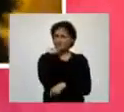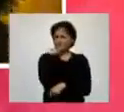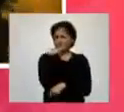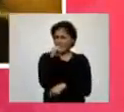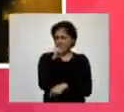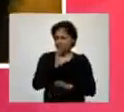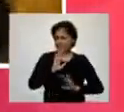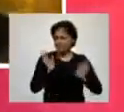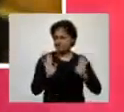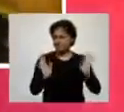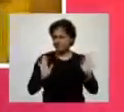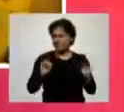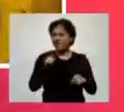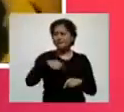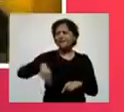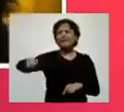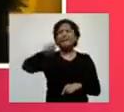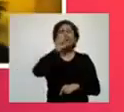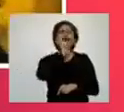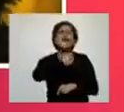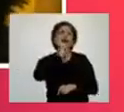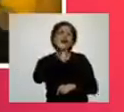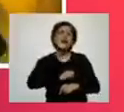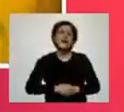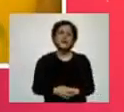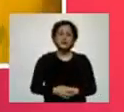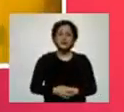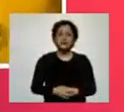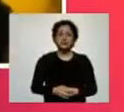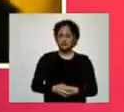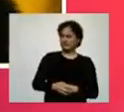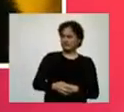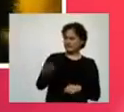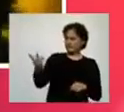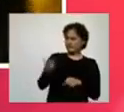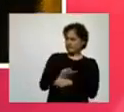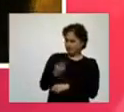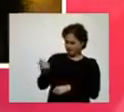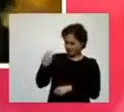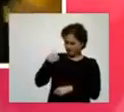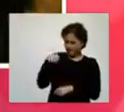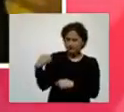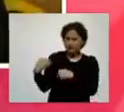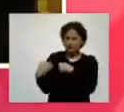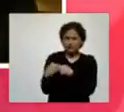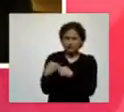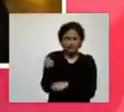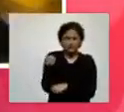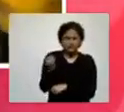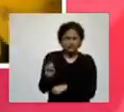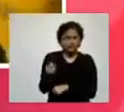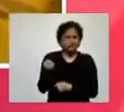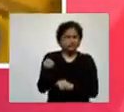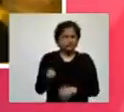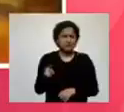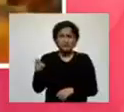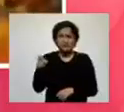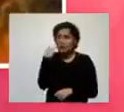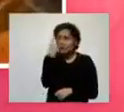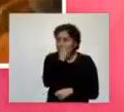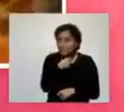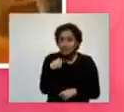Manis ni qué Manis? Eres una igualada. Además, tienes la cara embarrada de